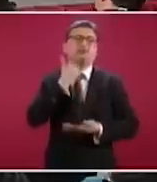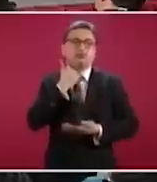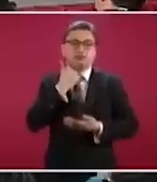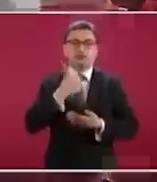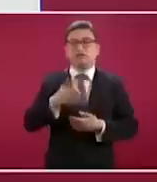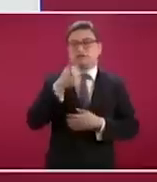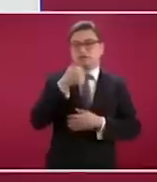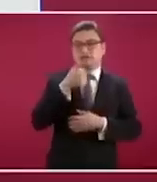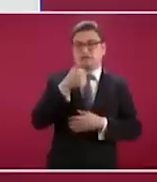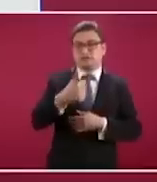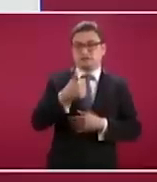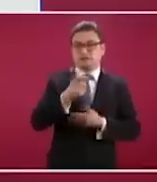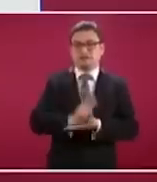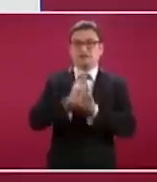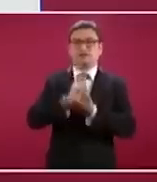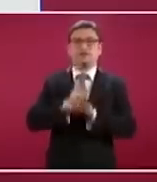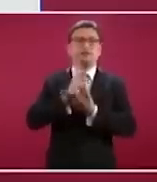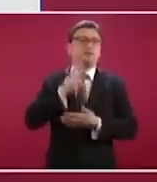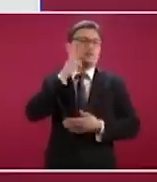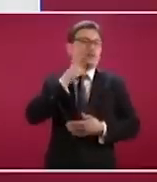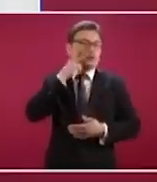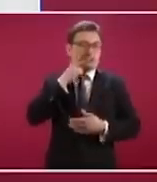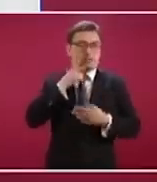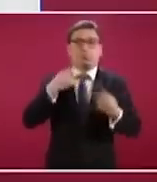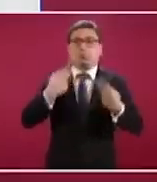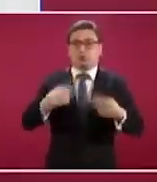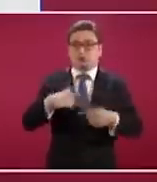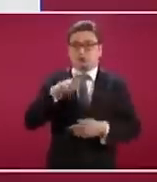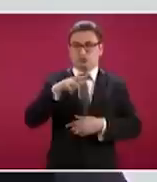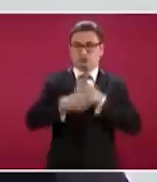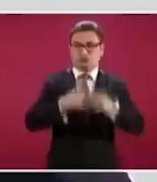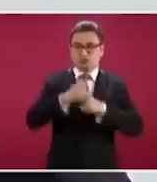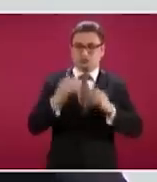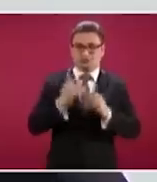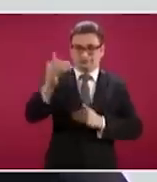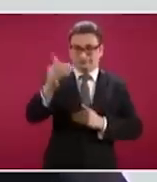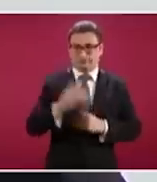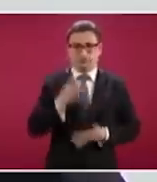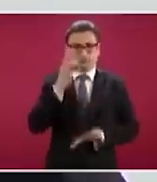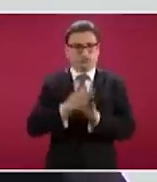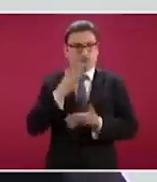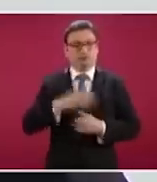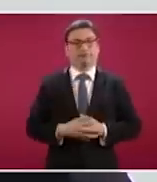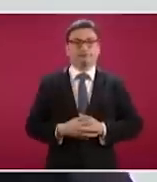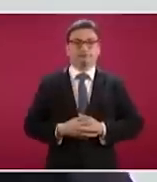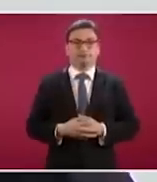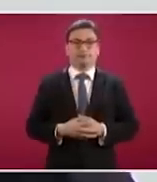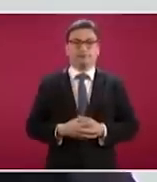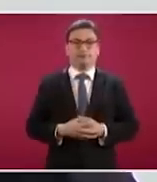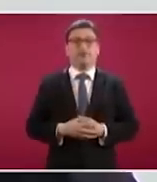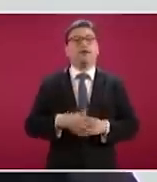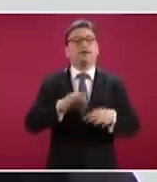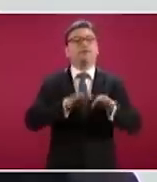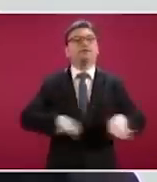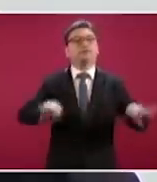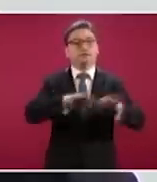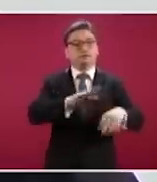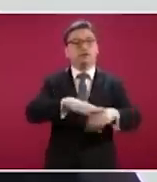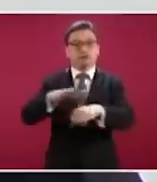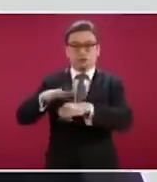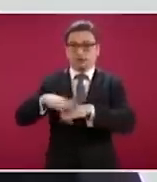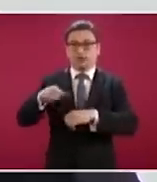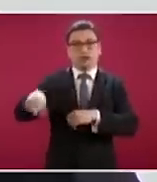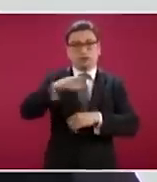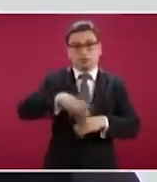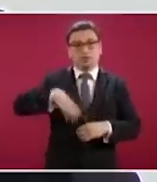vino solo para pasajeros mayores de 18 años. Es muy importante destacar ante ustedes que para